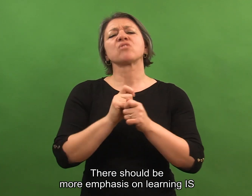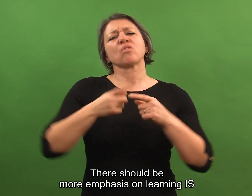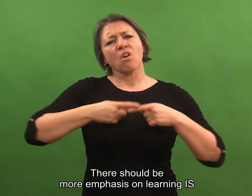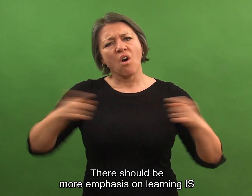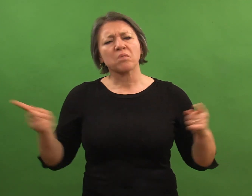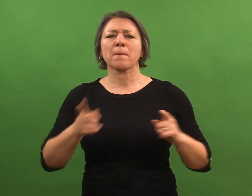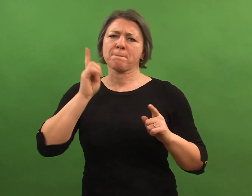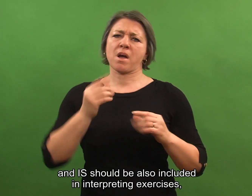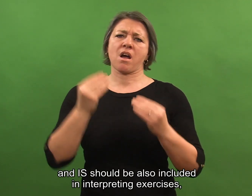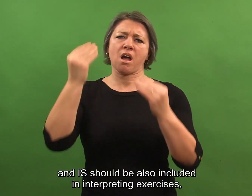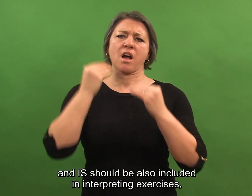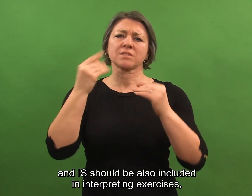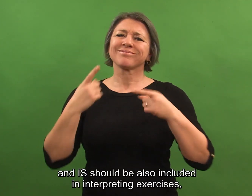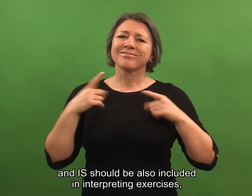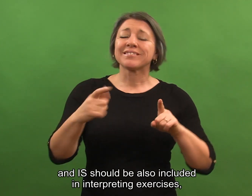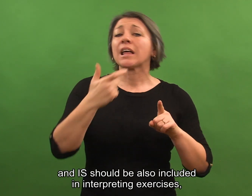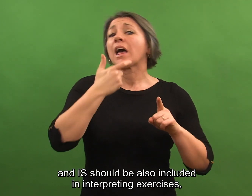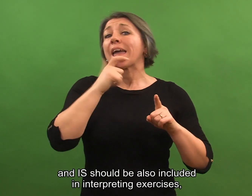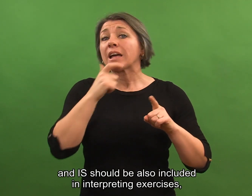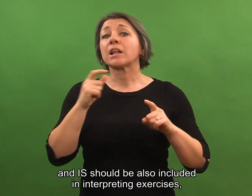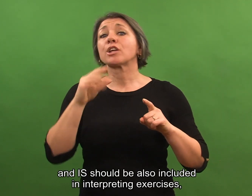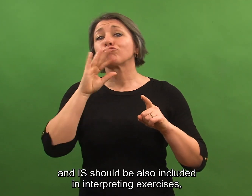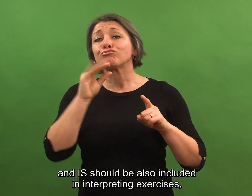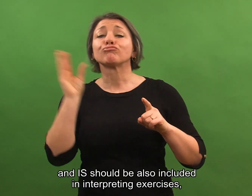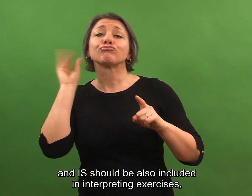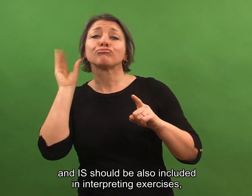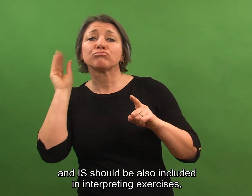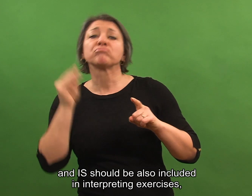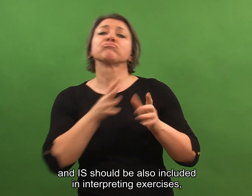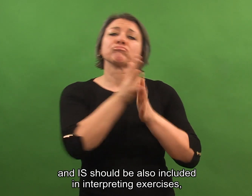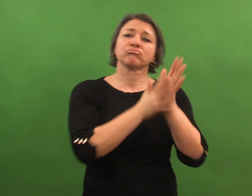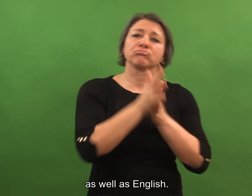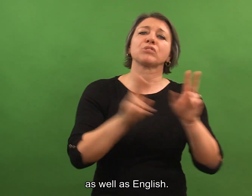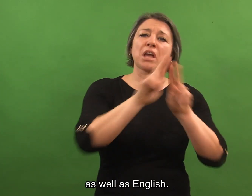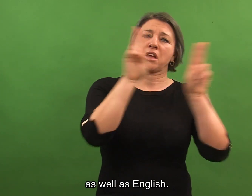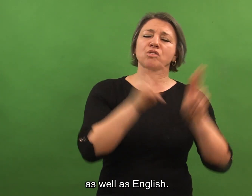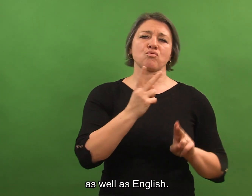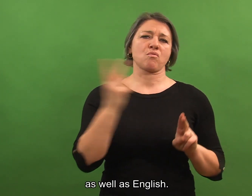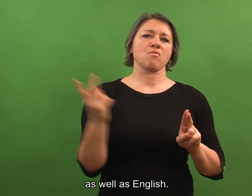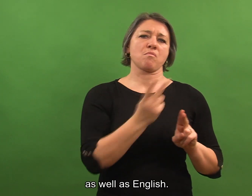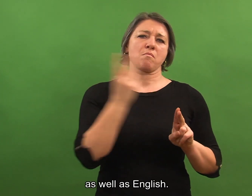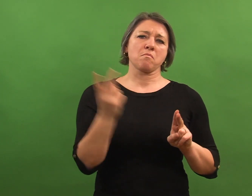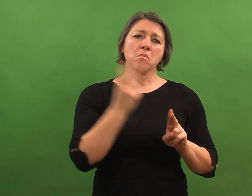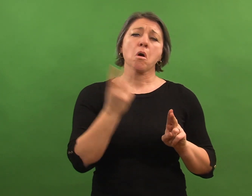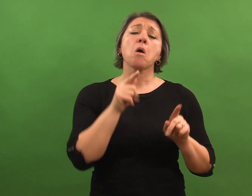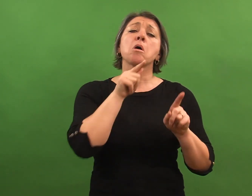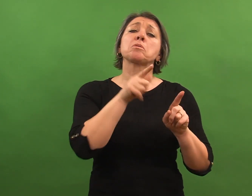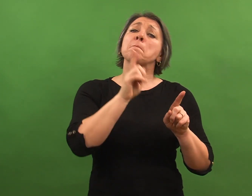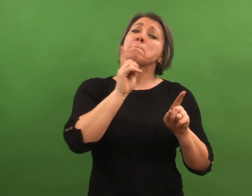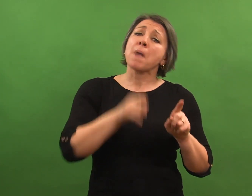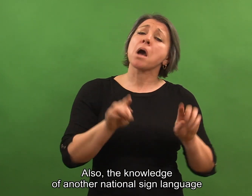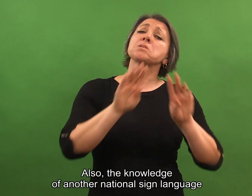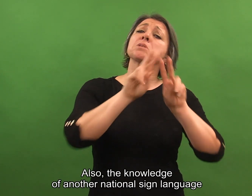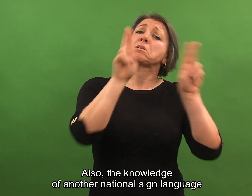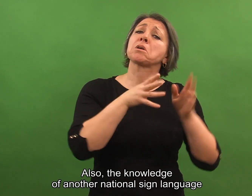opción en el programa y se tendría que hacer más hincapié en el aprendizaje de los signos internacionales y también se debe